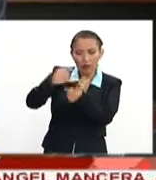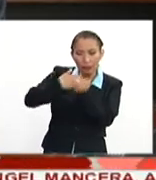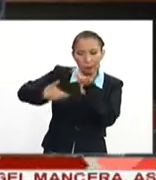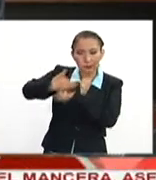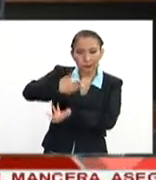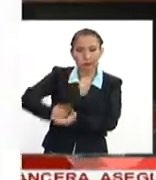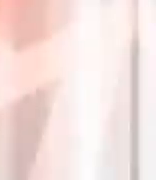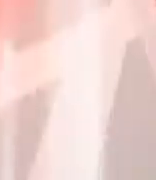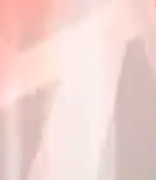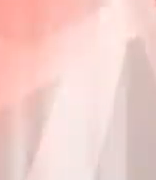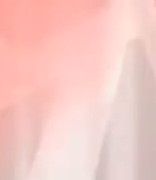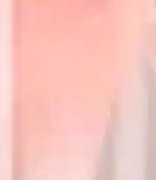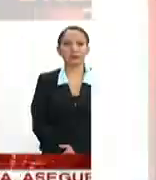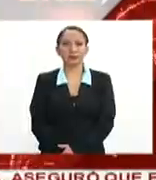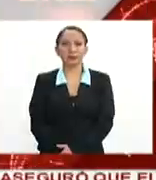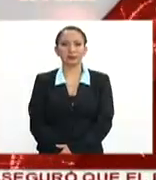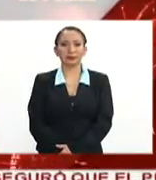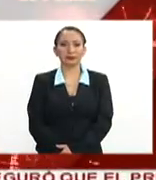negocios.